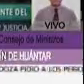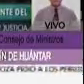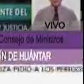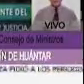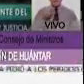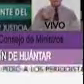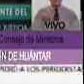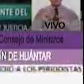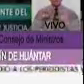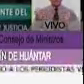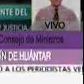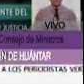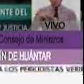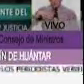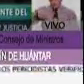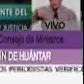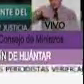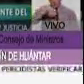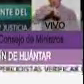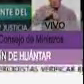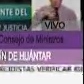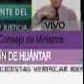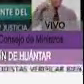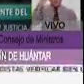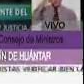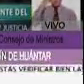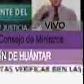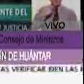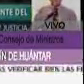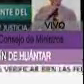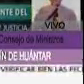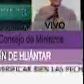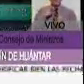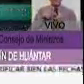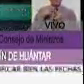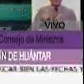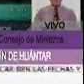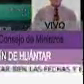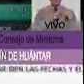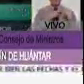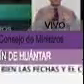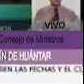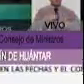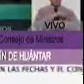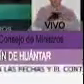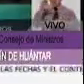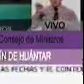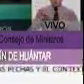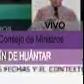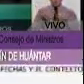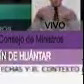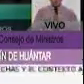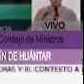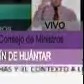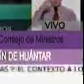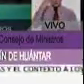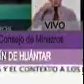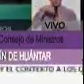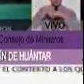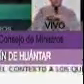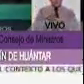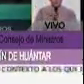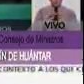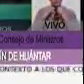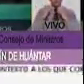existe una comisión multipartidaria conformada por representantes de todos los partidos políticos con asiento en el Congreso de